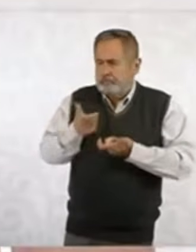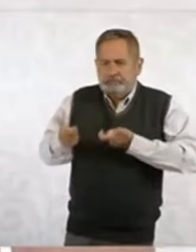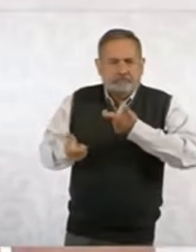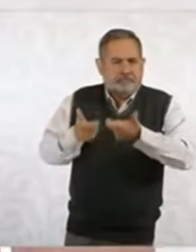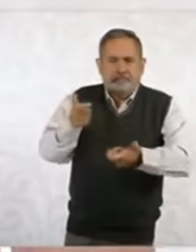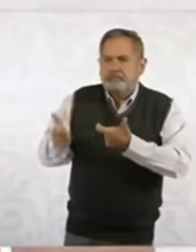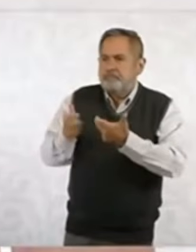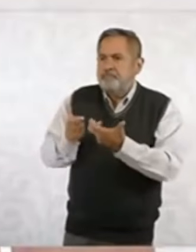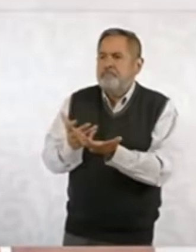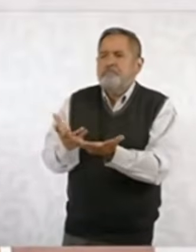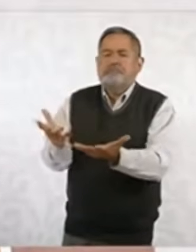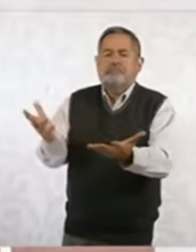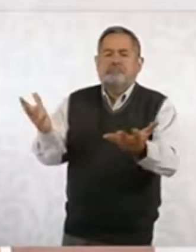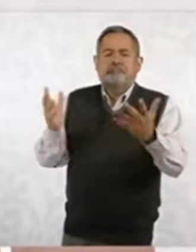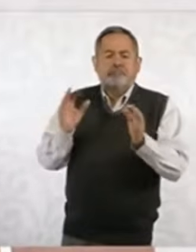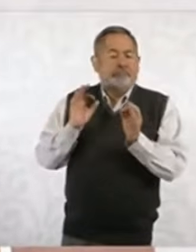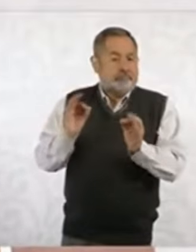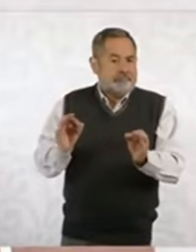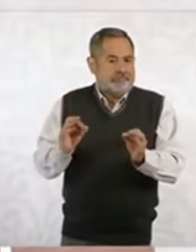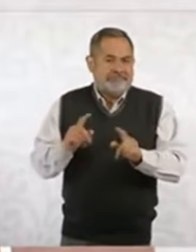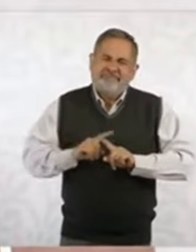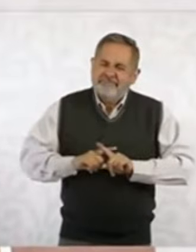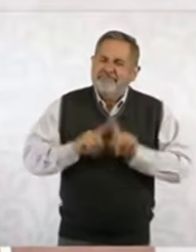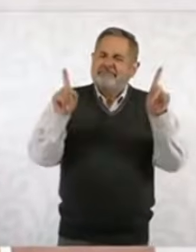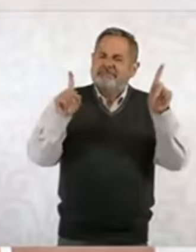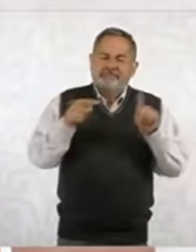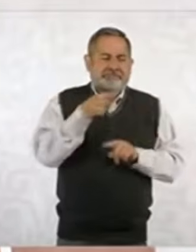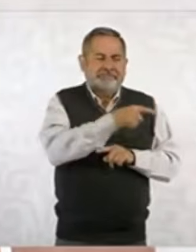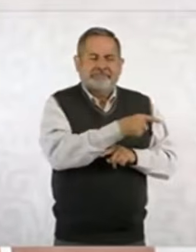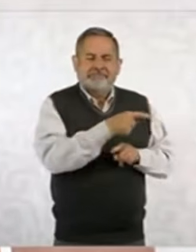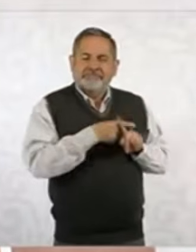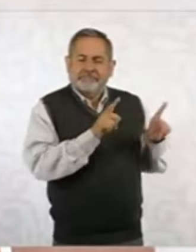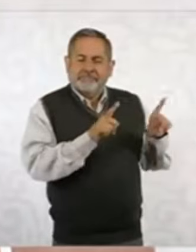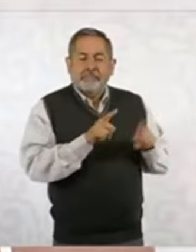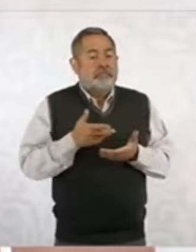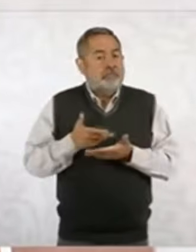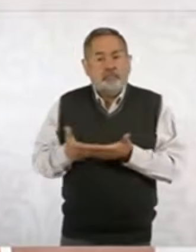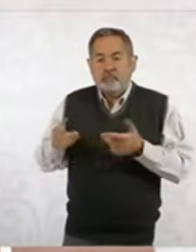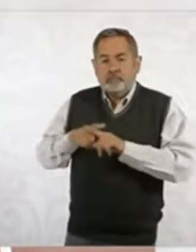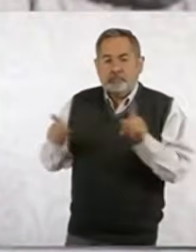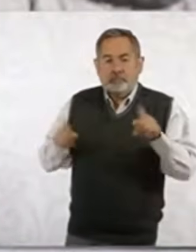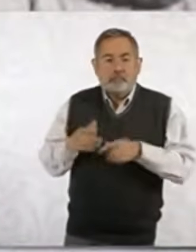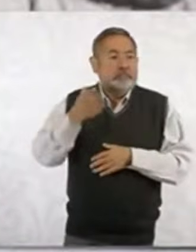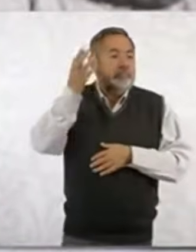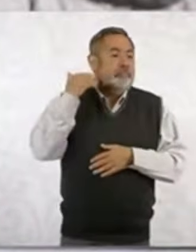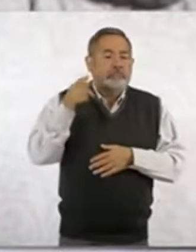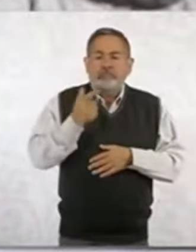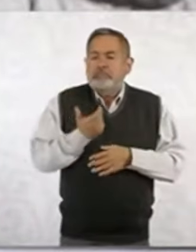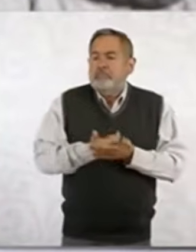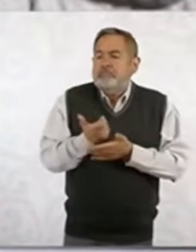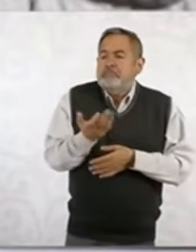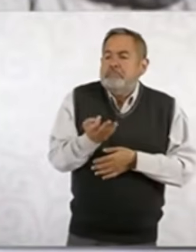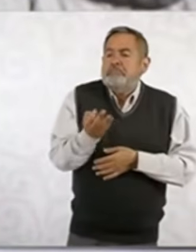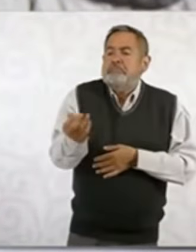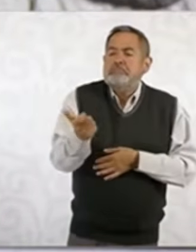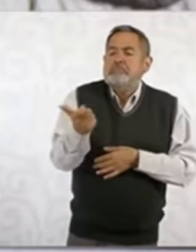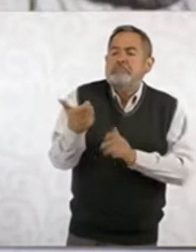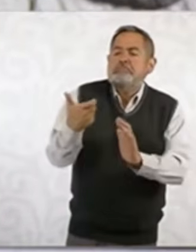Entonces, es un modelo completamente distinto. Antes se ofrecía mano de obra barata, era lo único que se